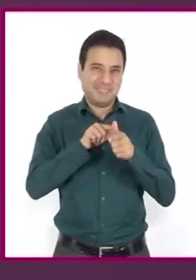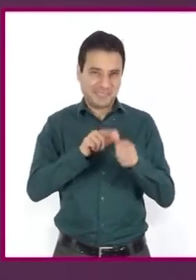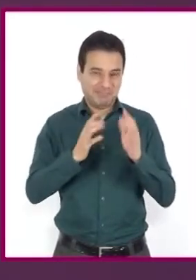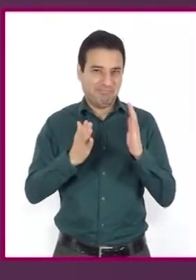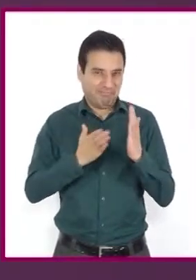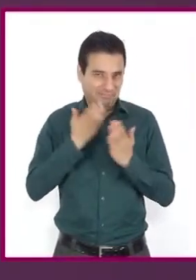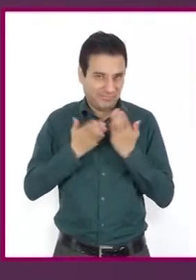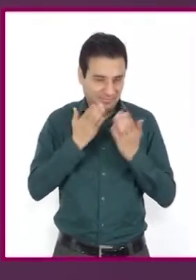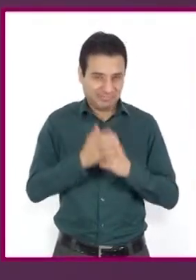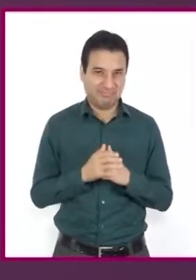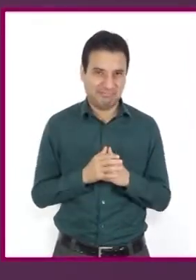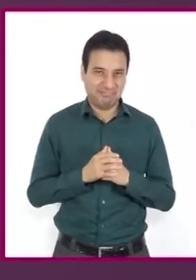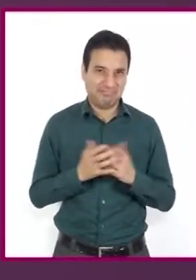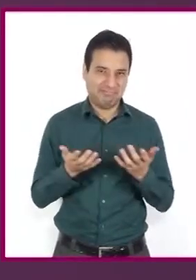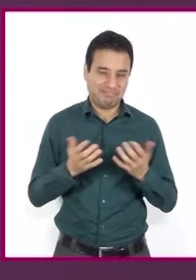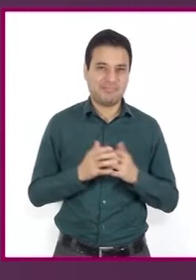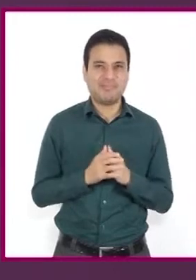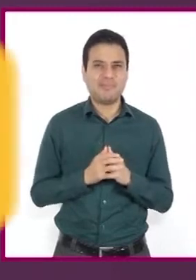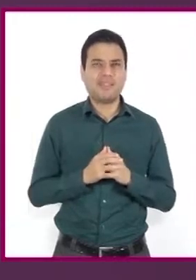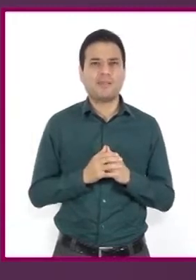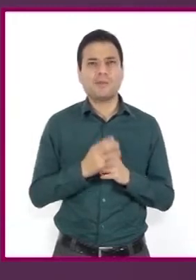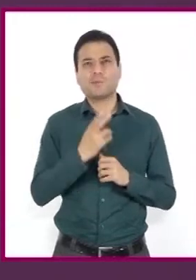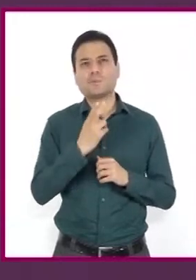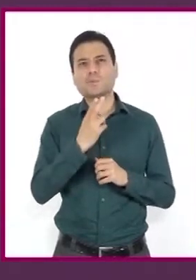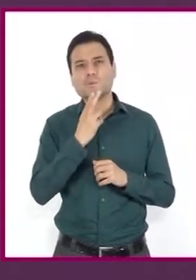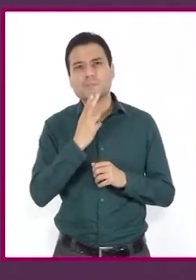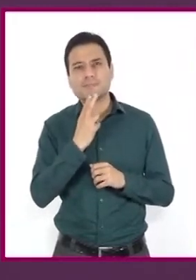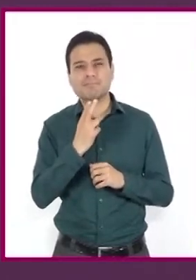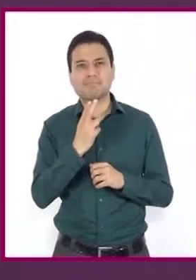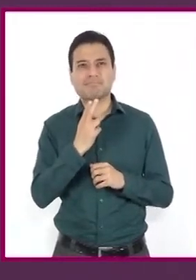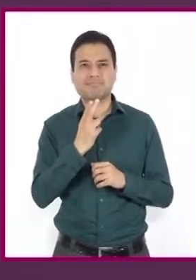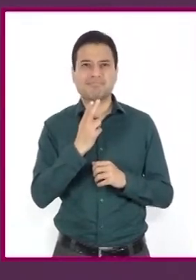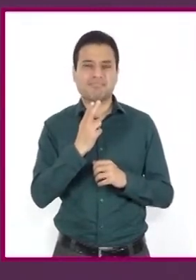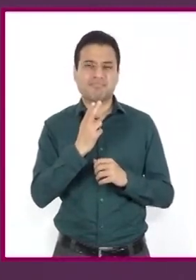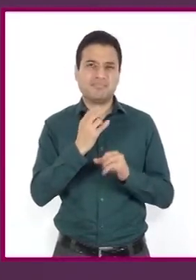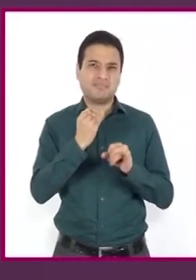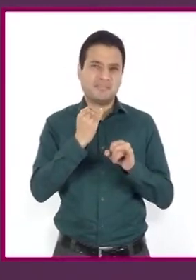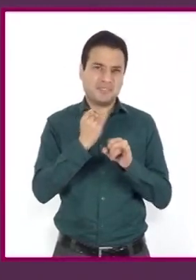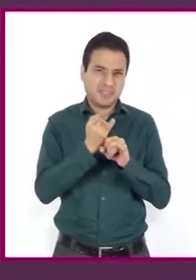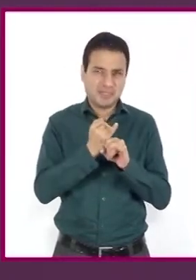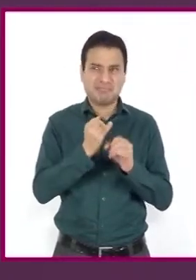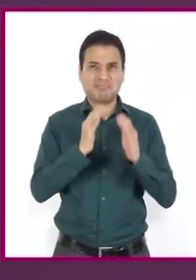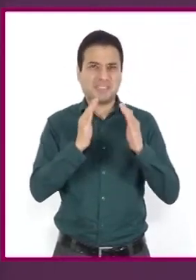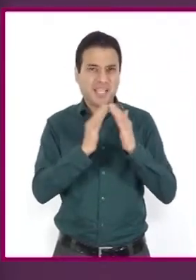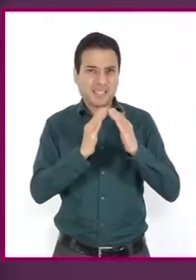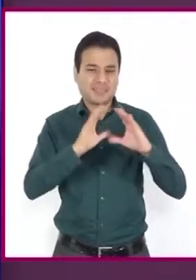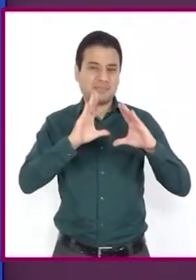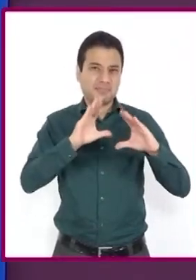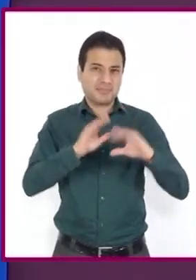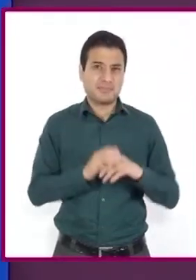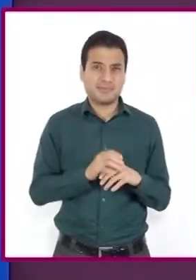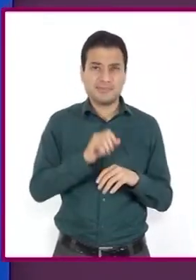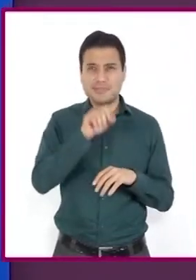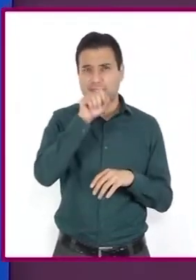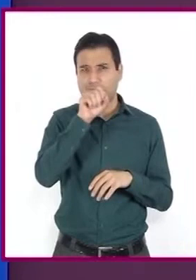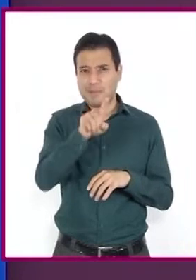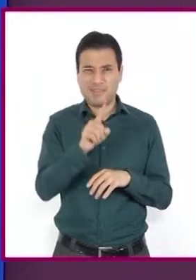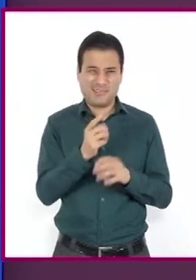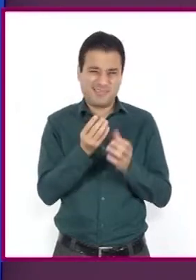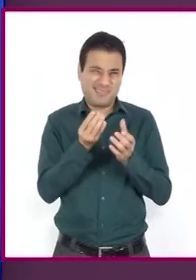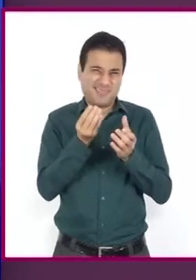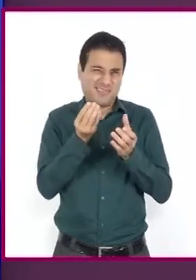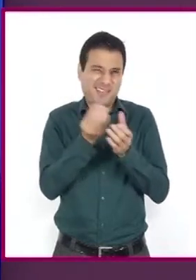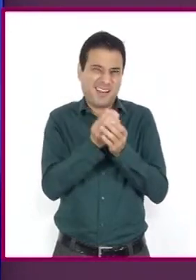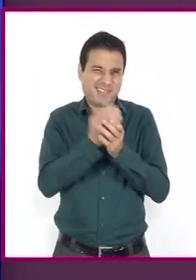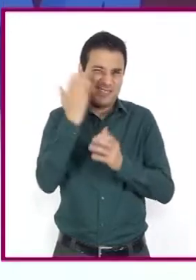modelo que aprovecha algunos recursos de la educación a distancia y los combina con los del salón de clases. Aprovecho para recordar